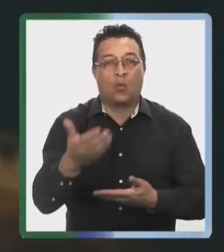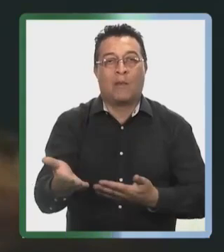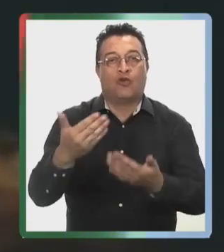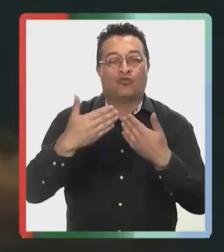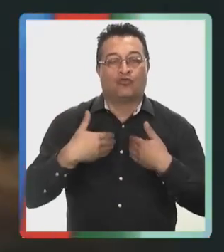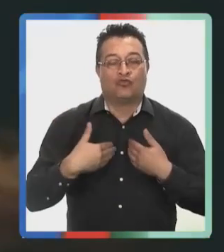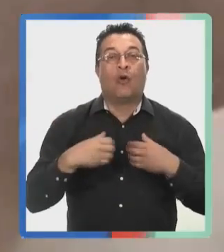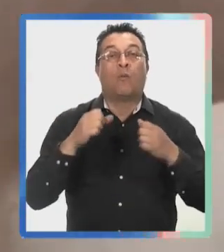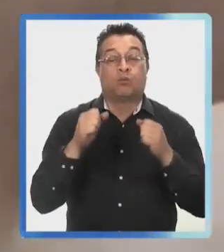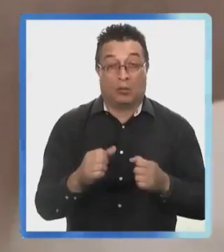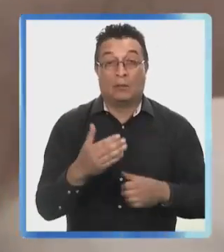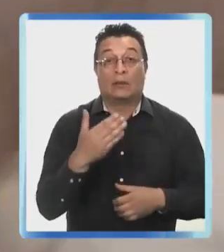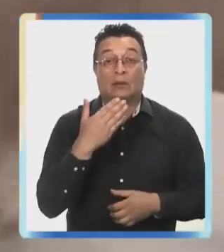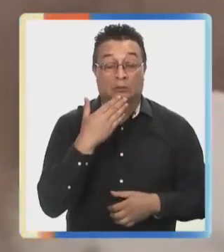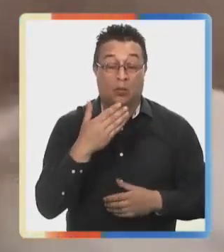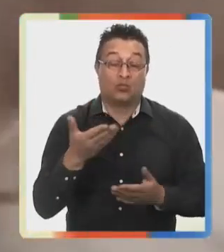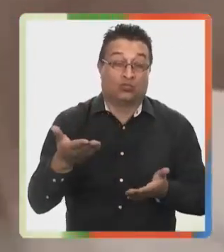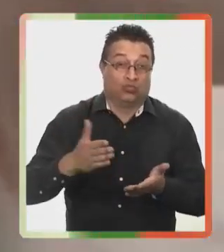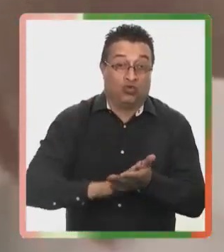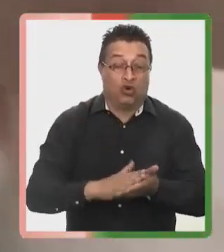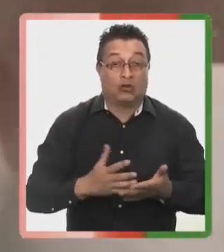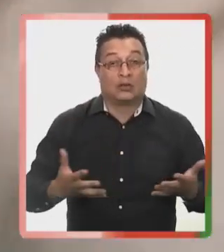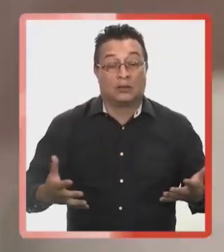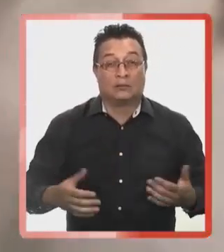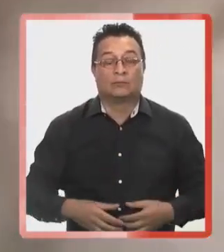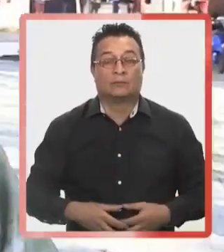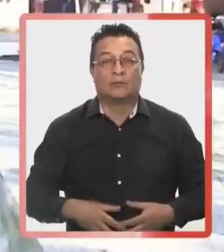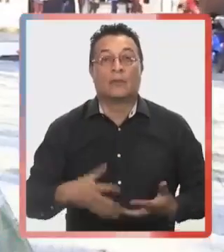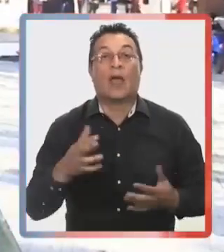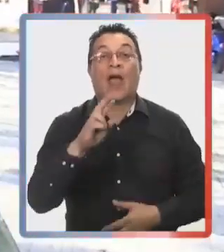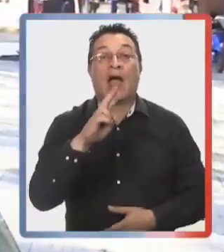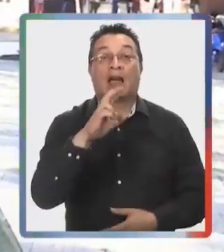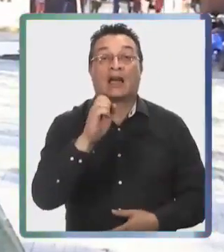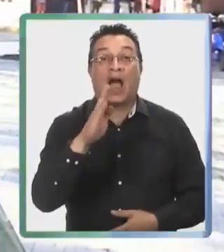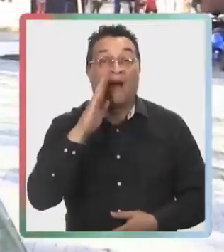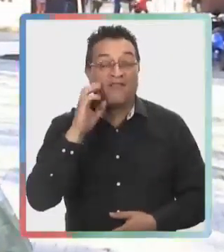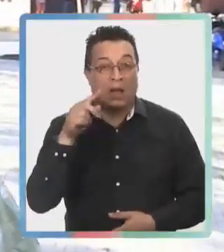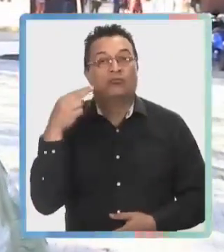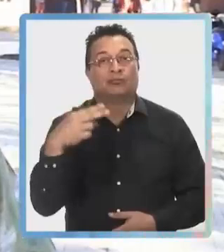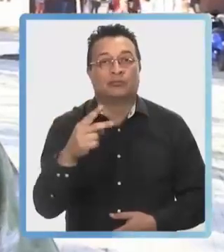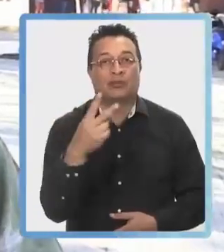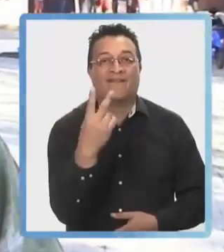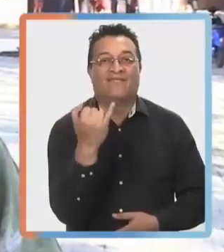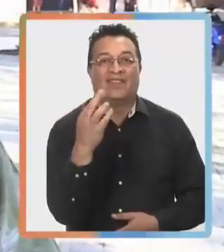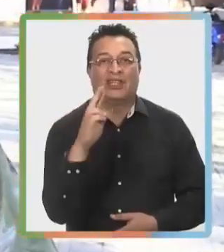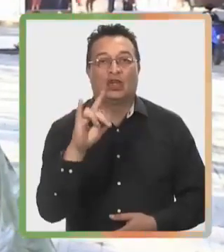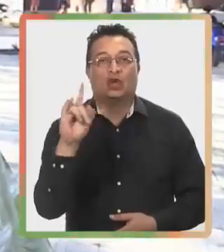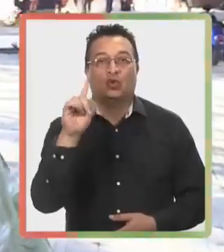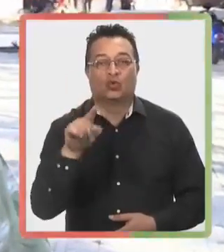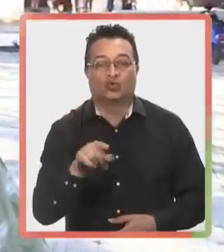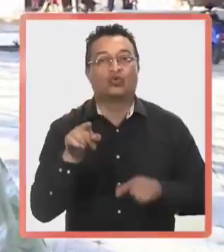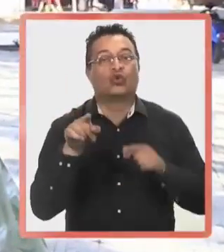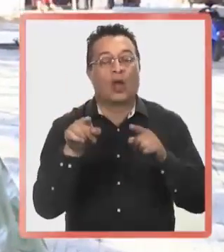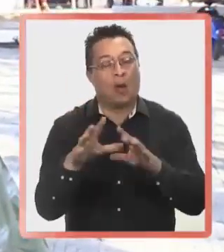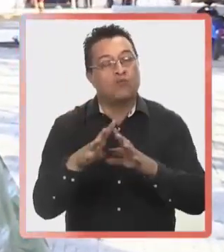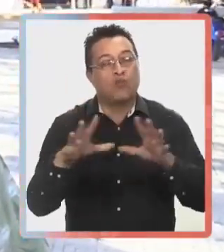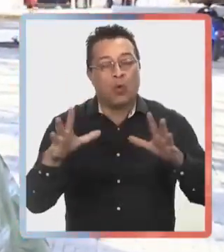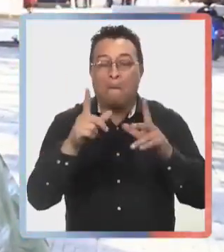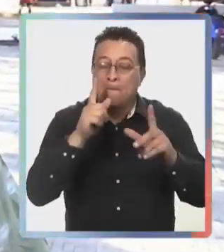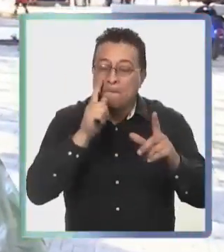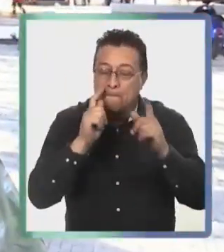quienes podría incluso causar la muerte. Rabia es una enfermedad viral que es muy, muy peligrosa